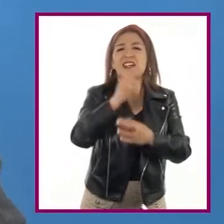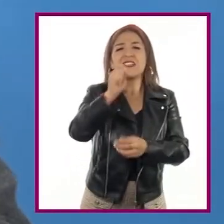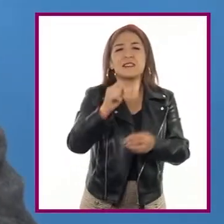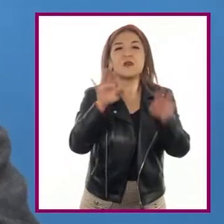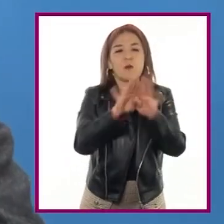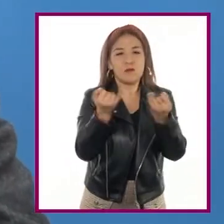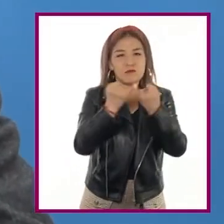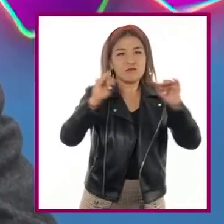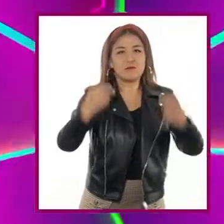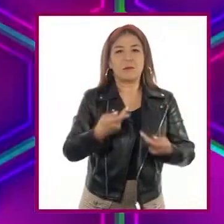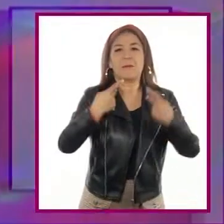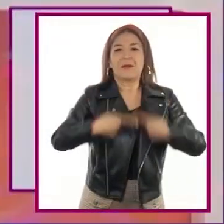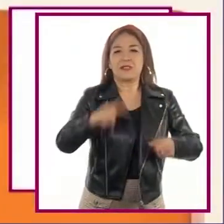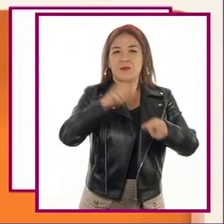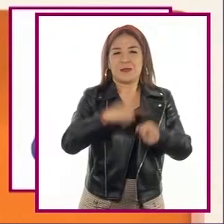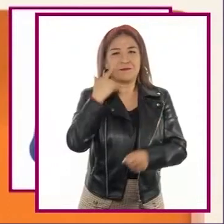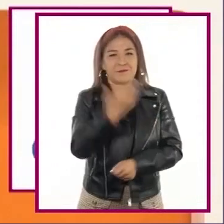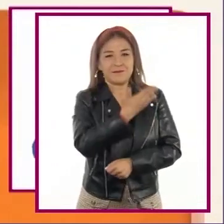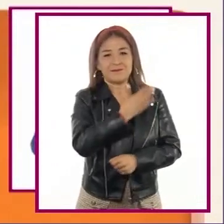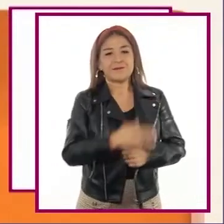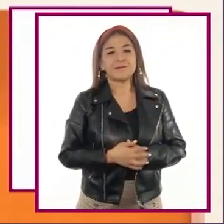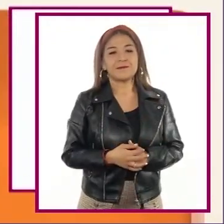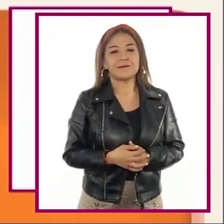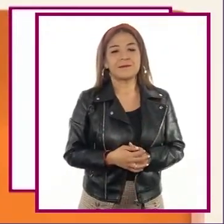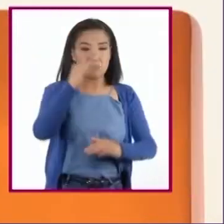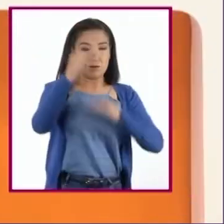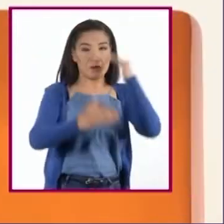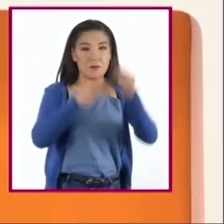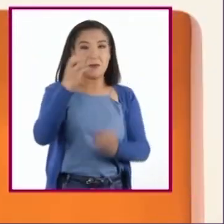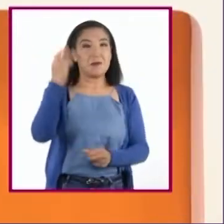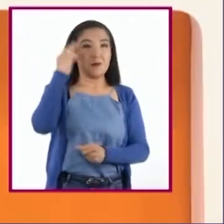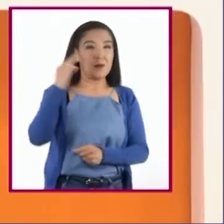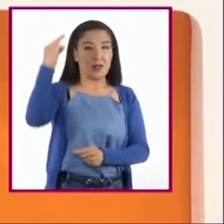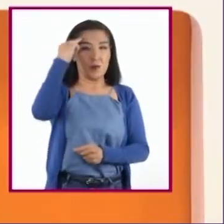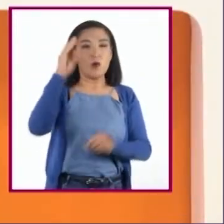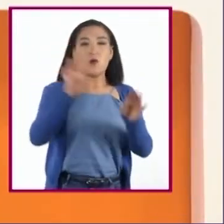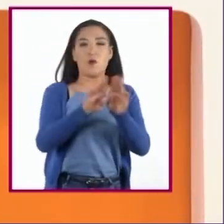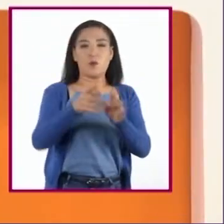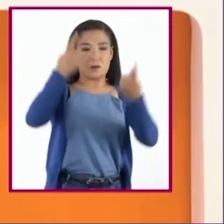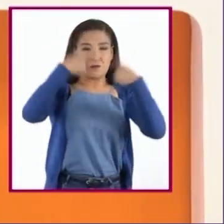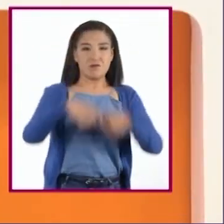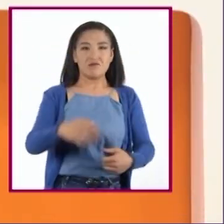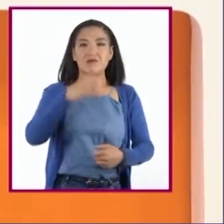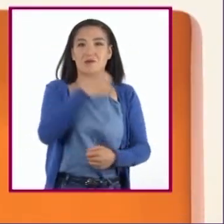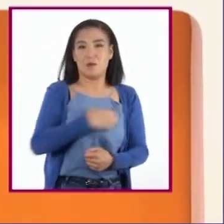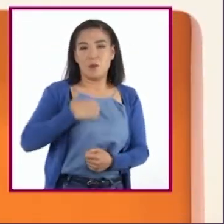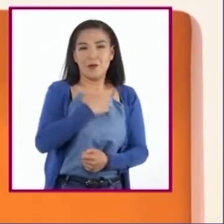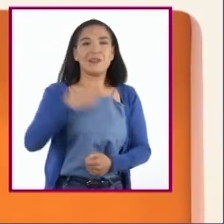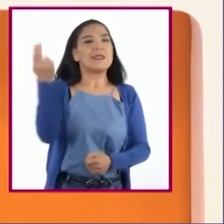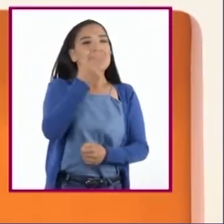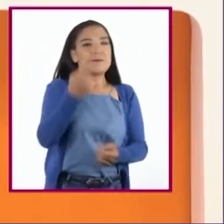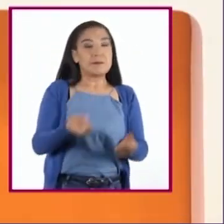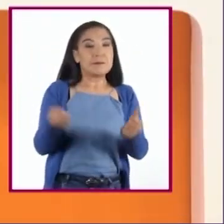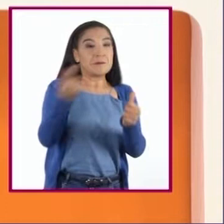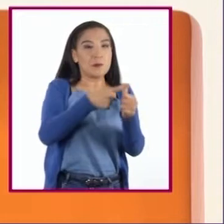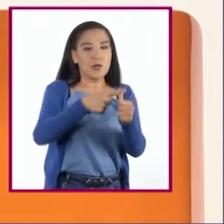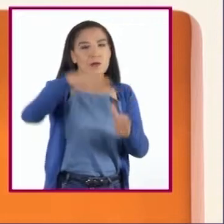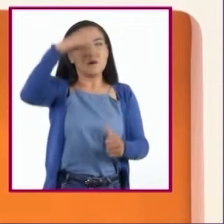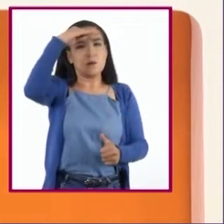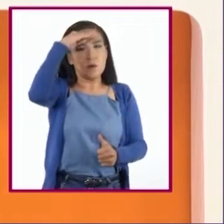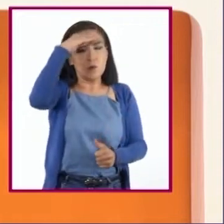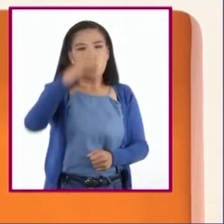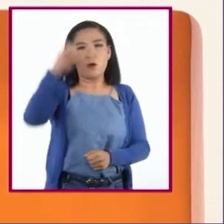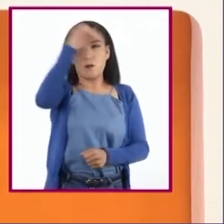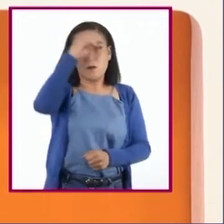la autonomía moral. Para crecer y madurar emocionalmente, es necesario generar pensamientos y